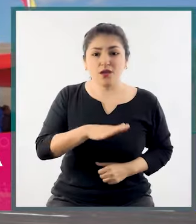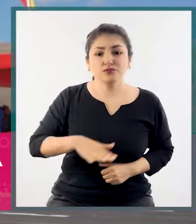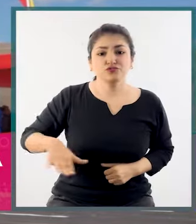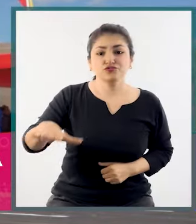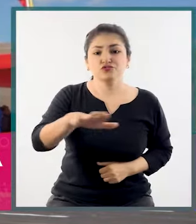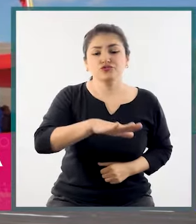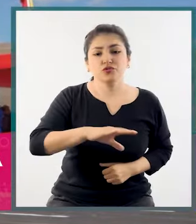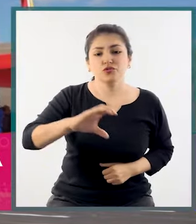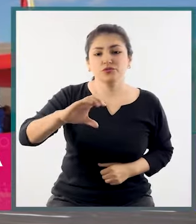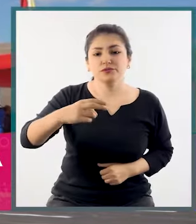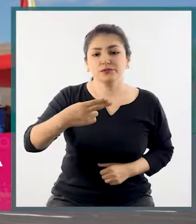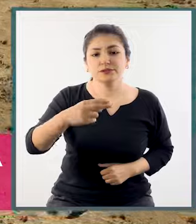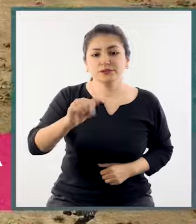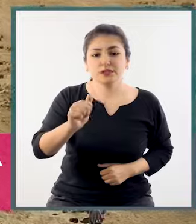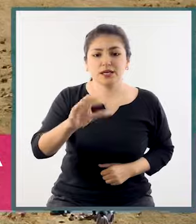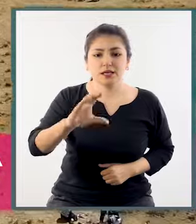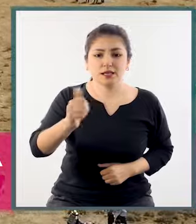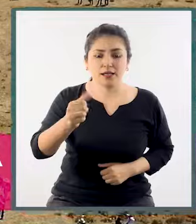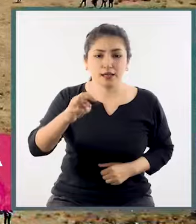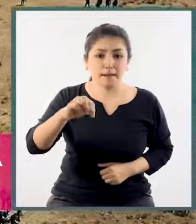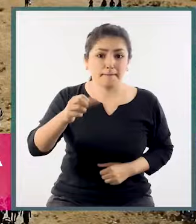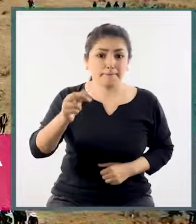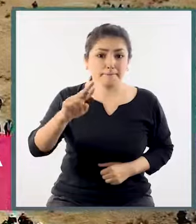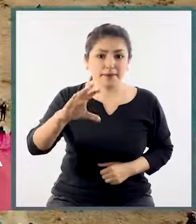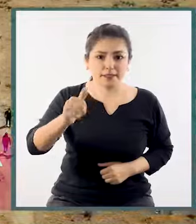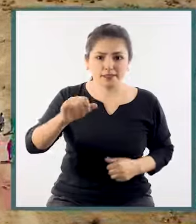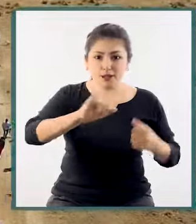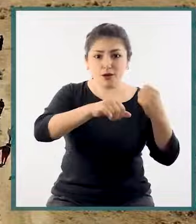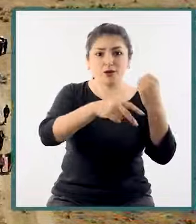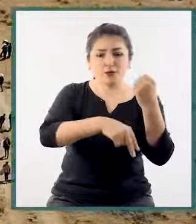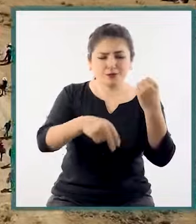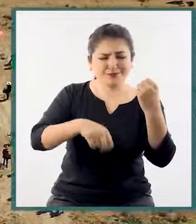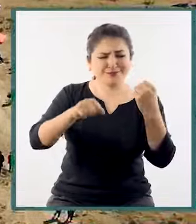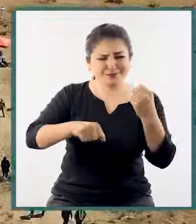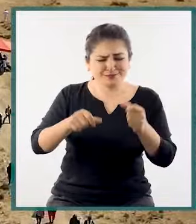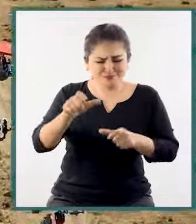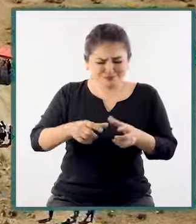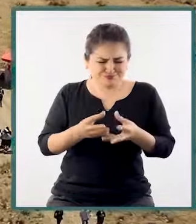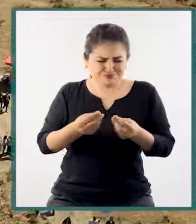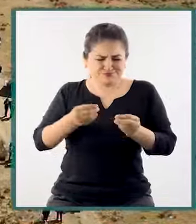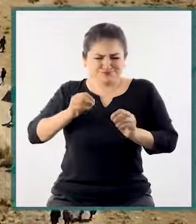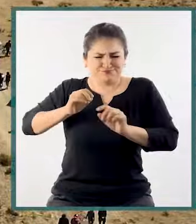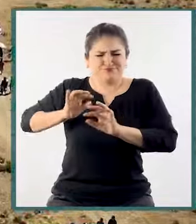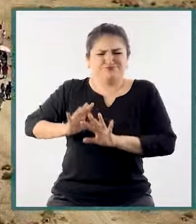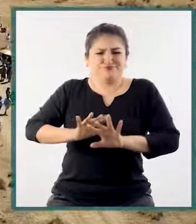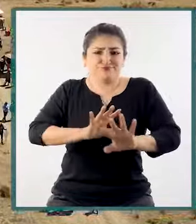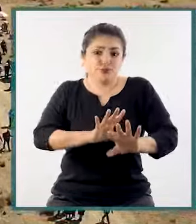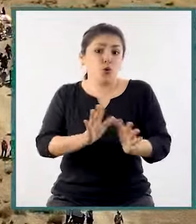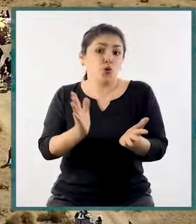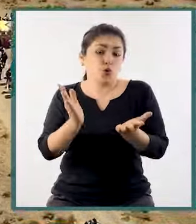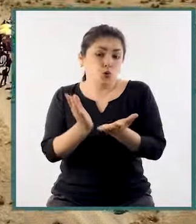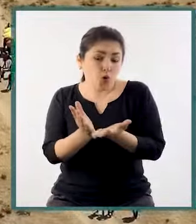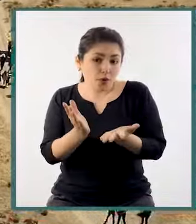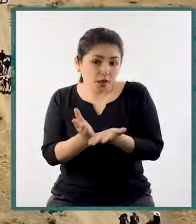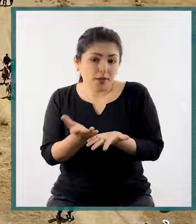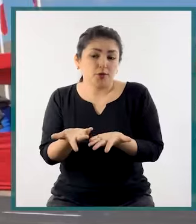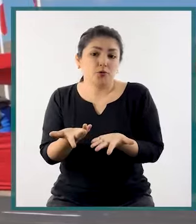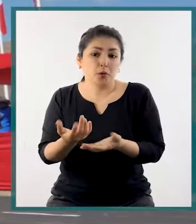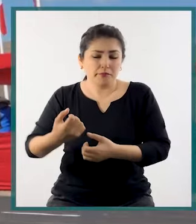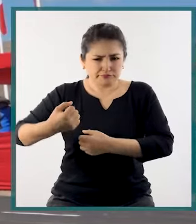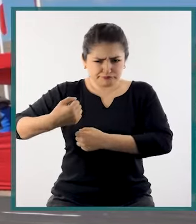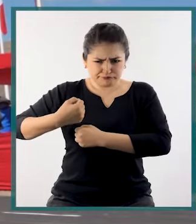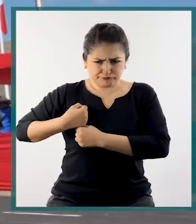en el Santuario Histórico de Chacamarca, en Junín. Sí, hoy se hará un desfile cívico-militar en donde las instituciones educativas y